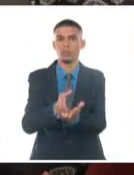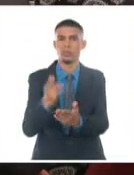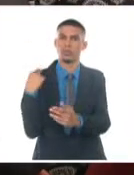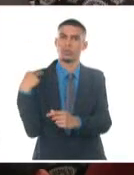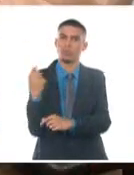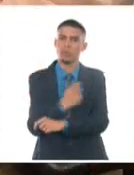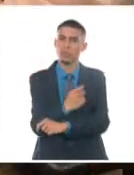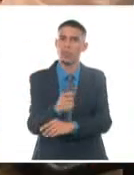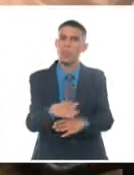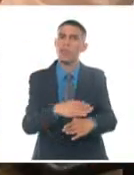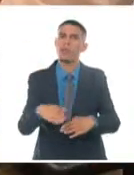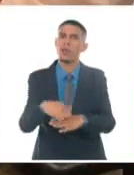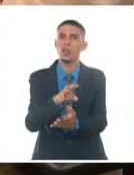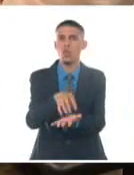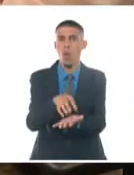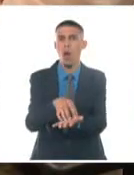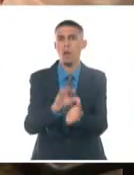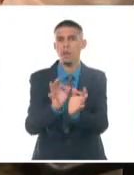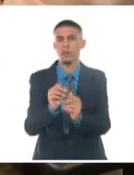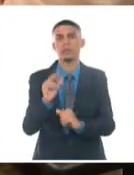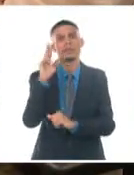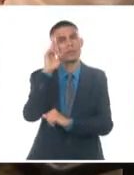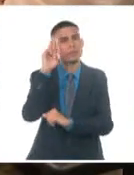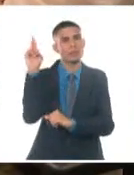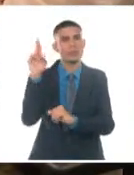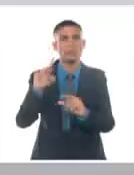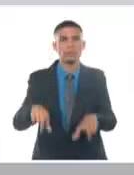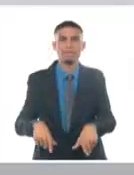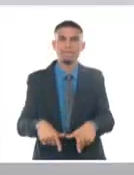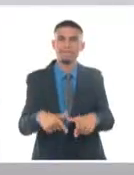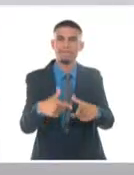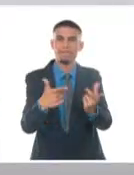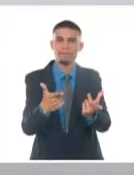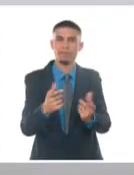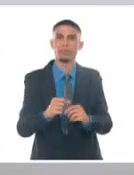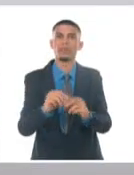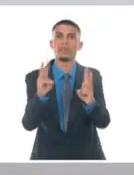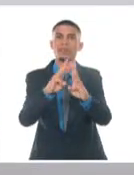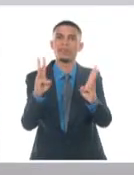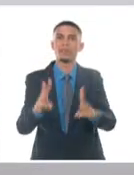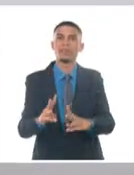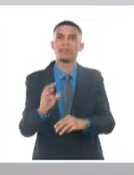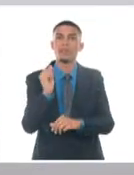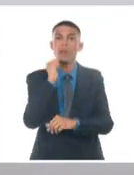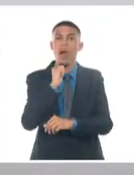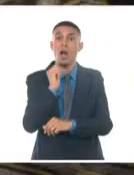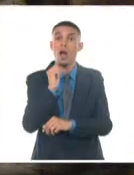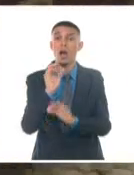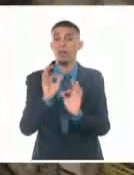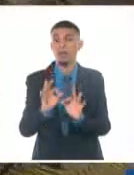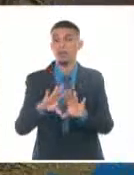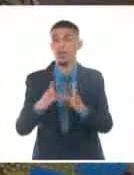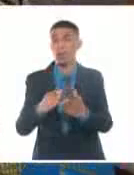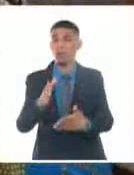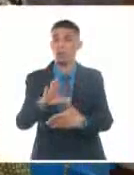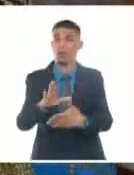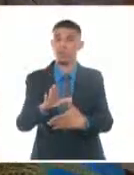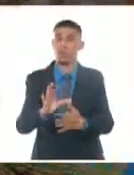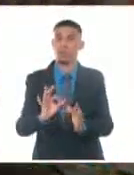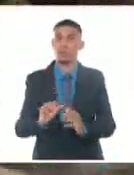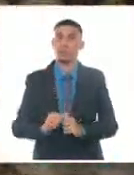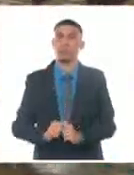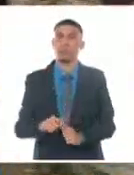diversos sectores para conmemorar el 15º aniversario del portal educativo más longevo de América Latina. Fue este el espacio